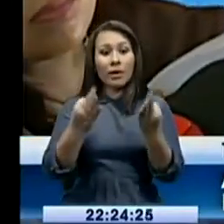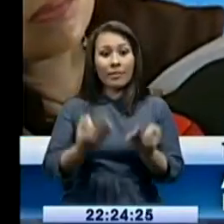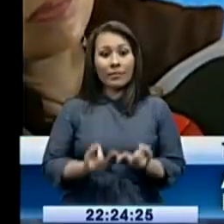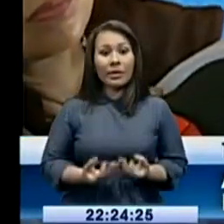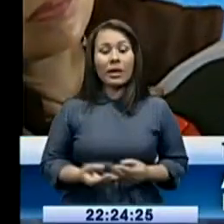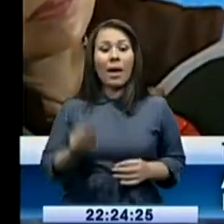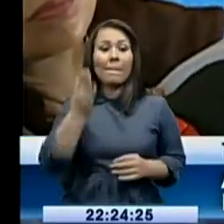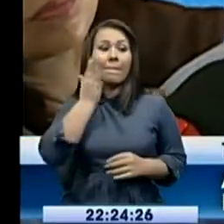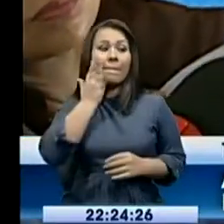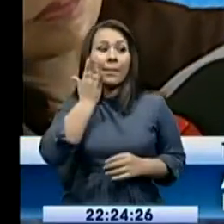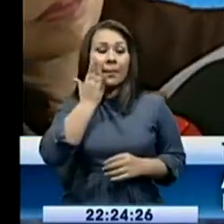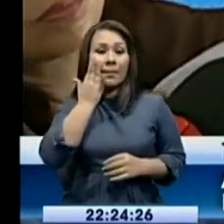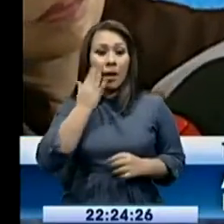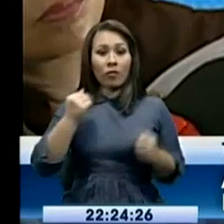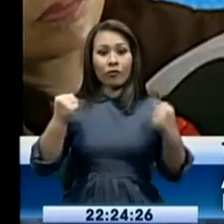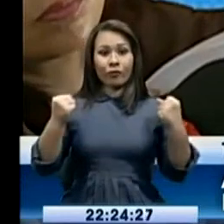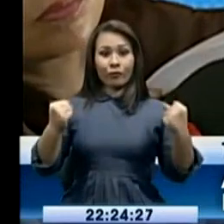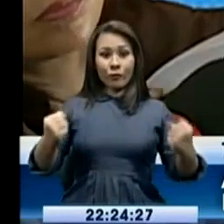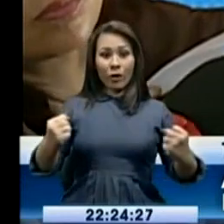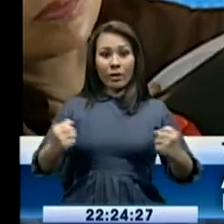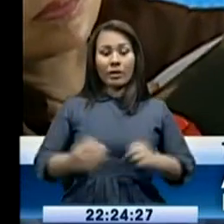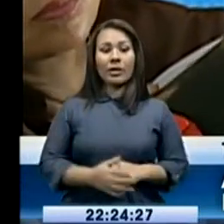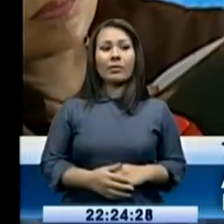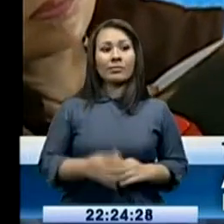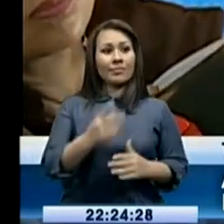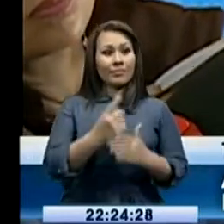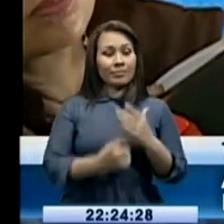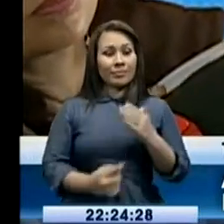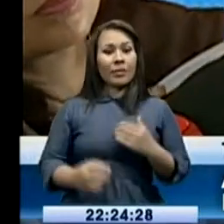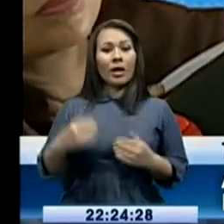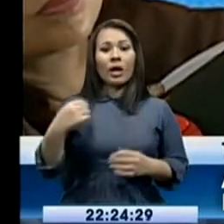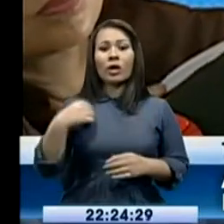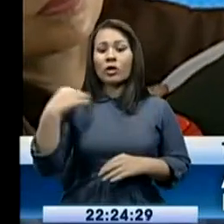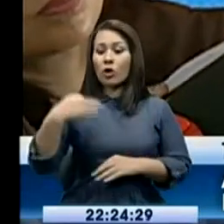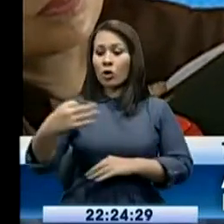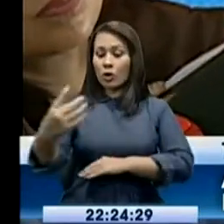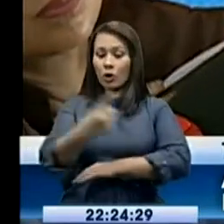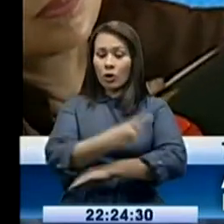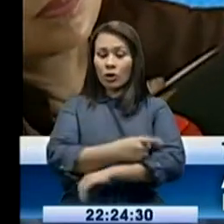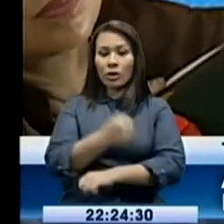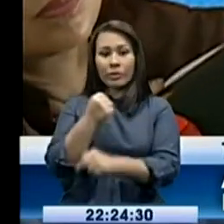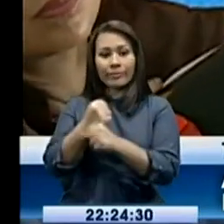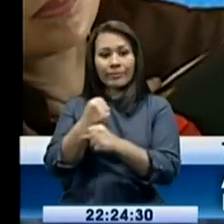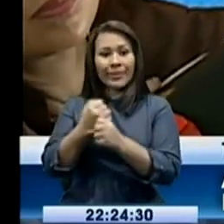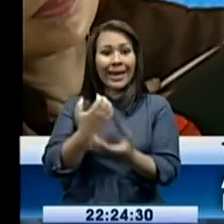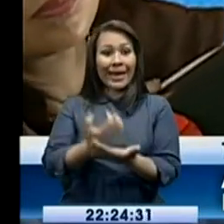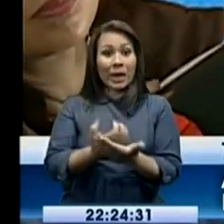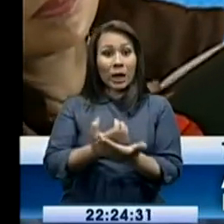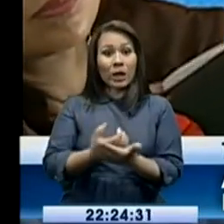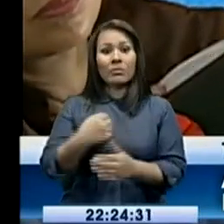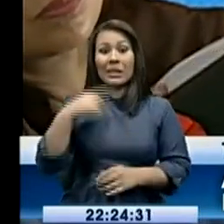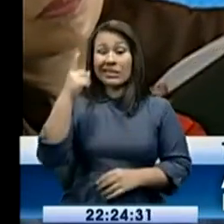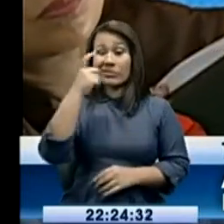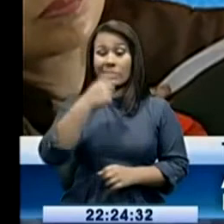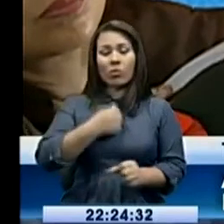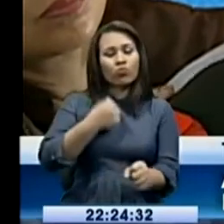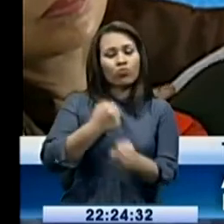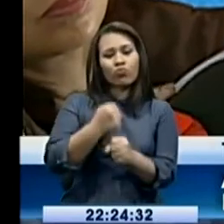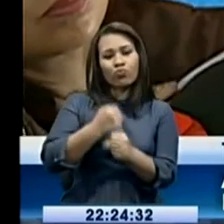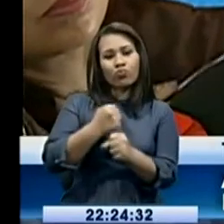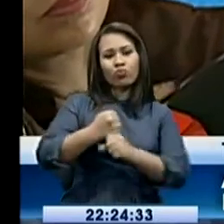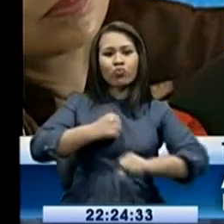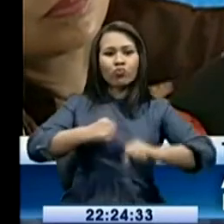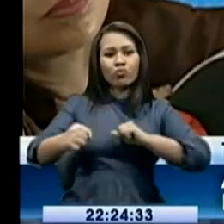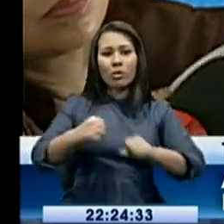esas madres valientes, están tratando de salir adelante, tratando de sacar su economía, muchas madres trabajadoras que han perdido